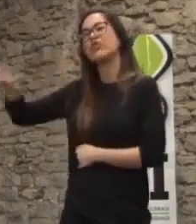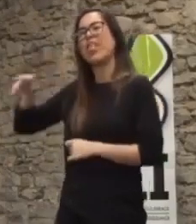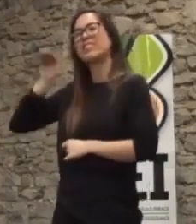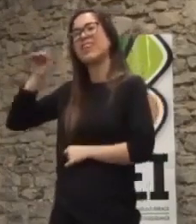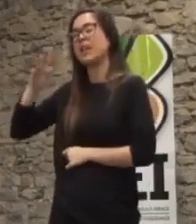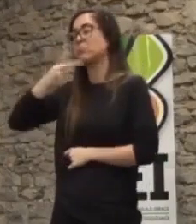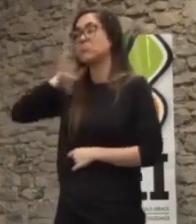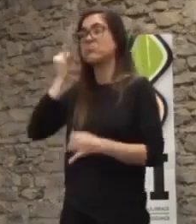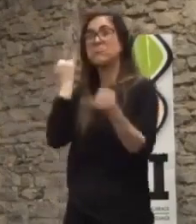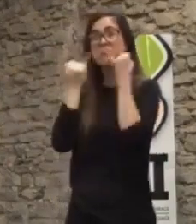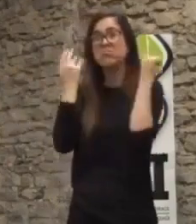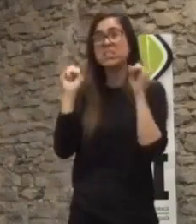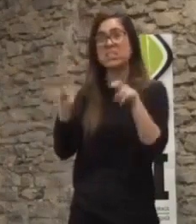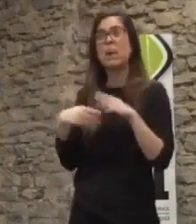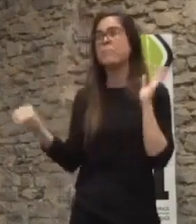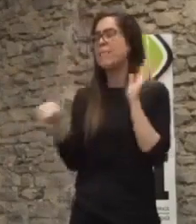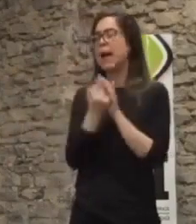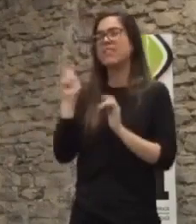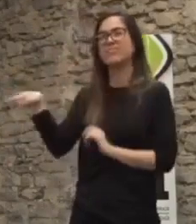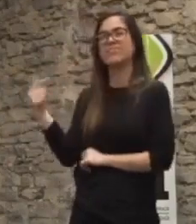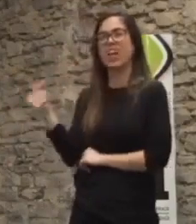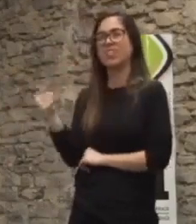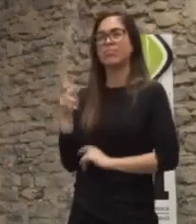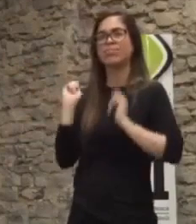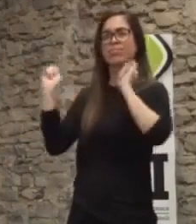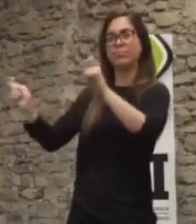cuenta. ¿Y cuál es el problema? En el caso